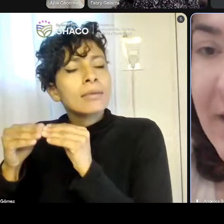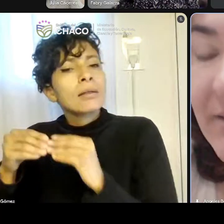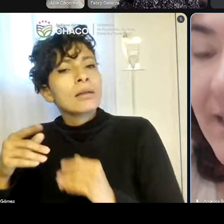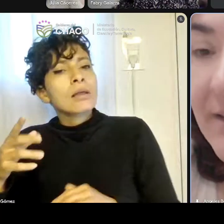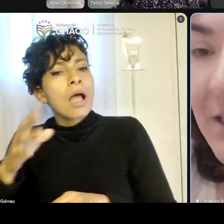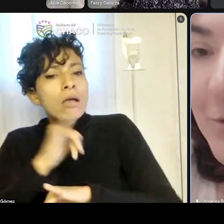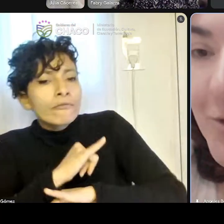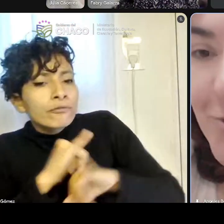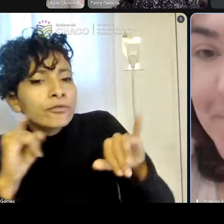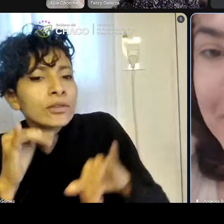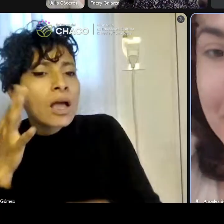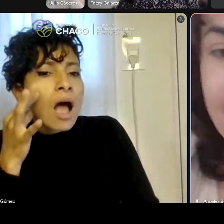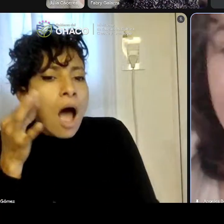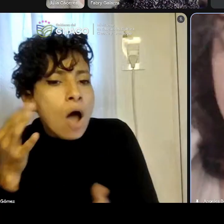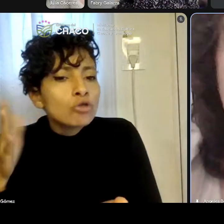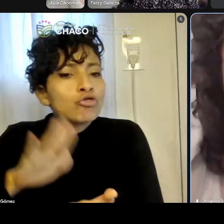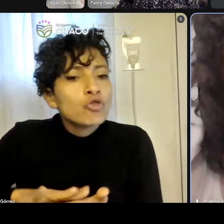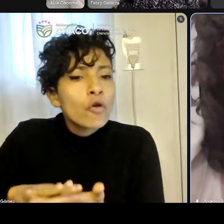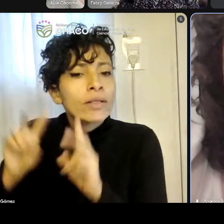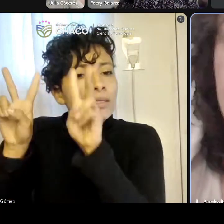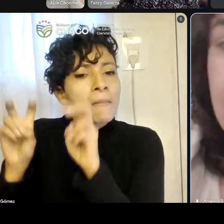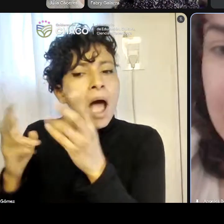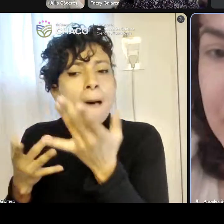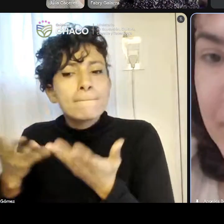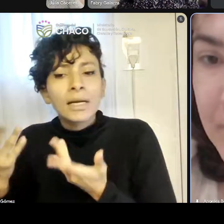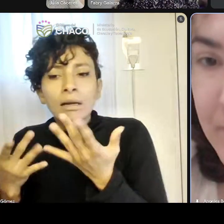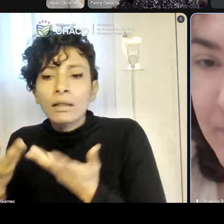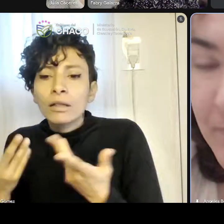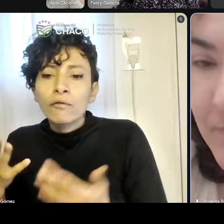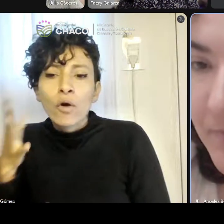importantes administrativos.